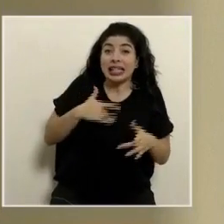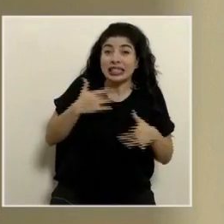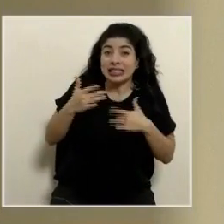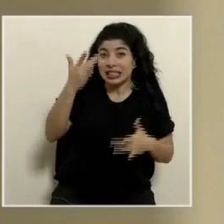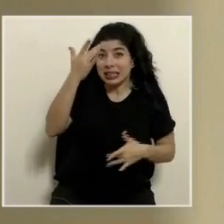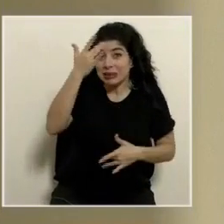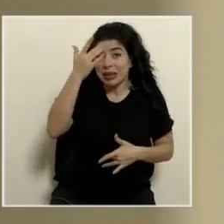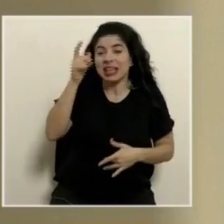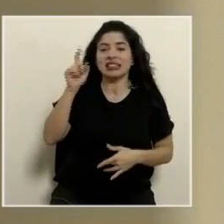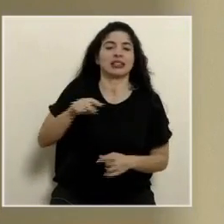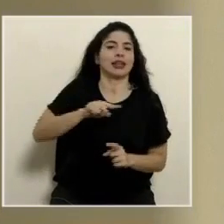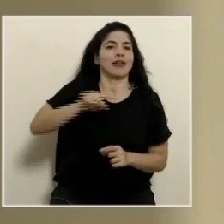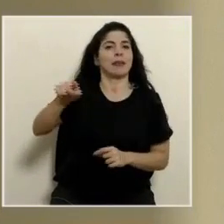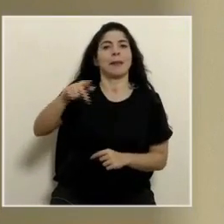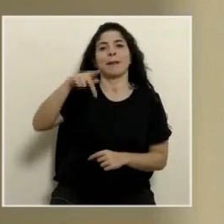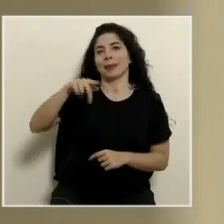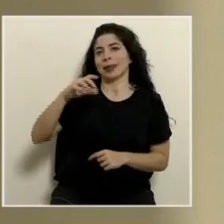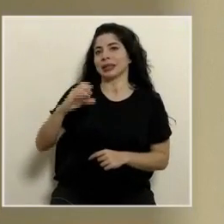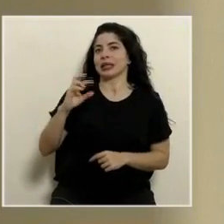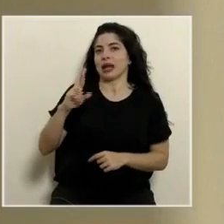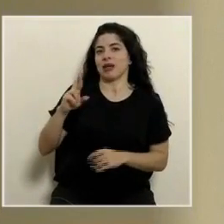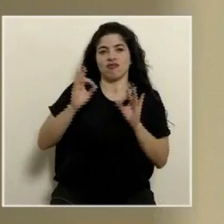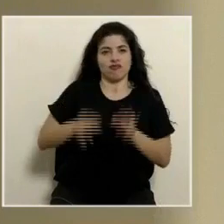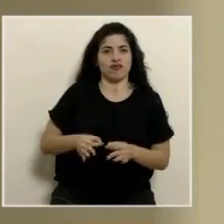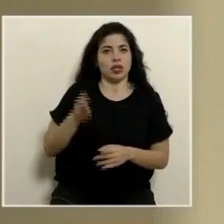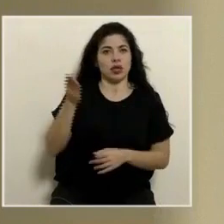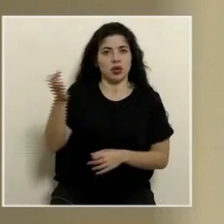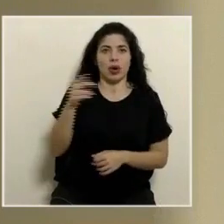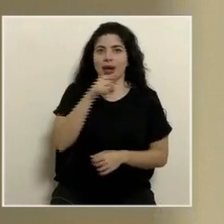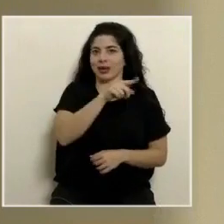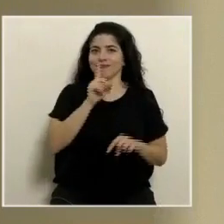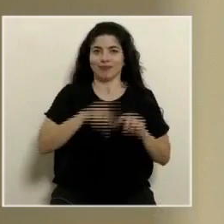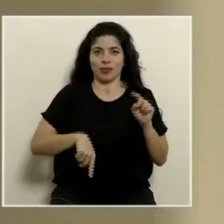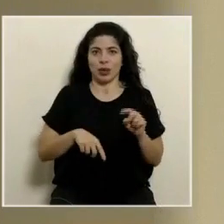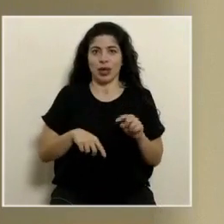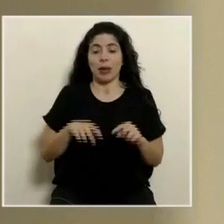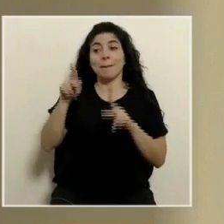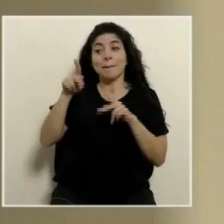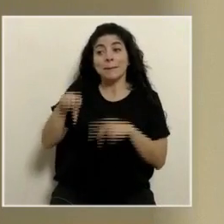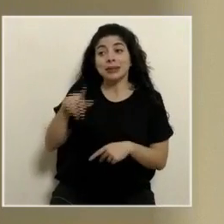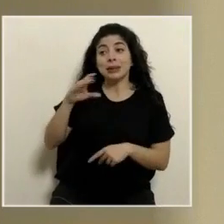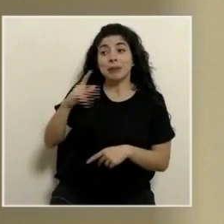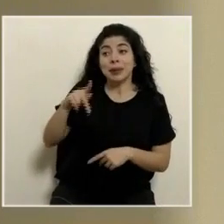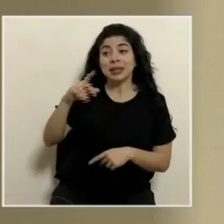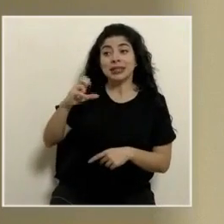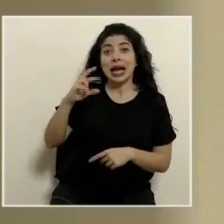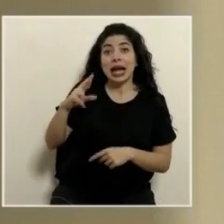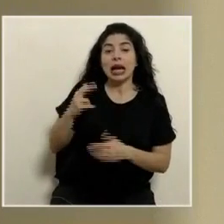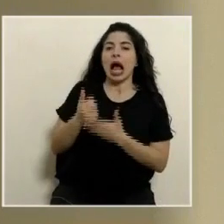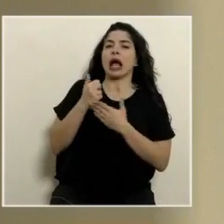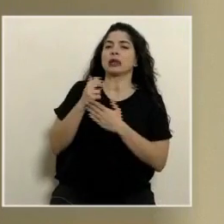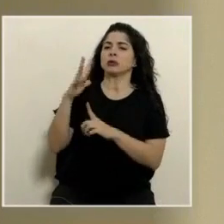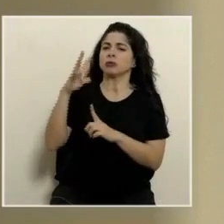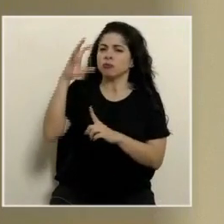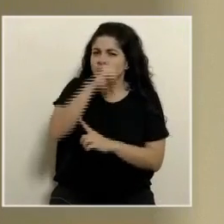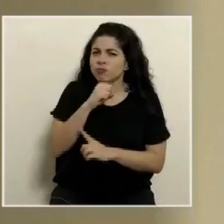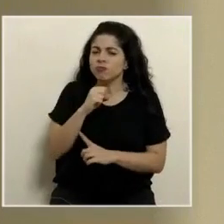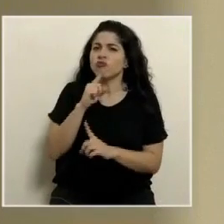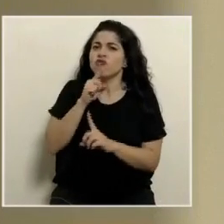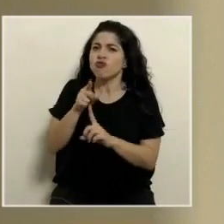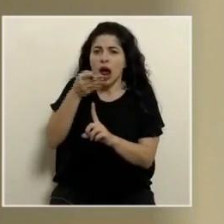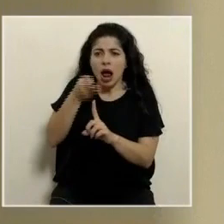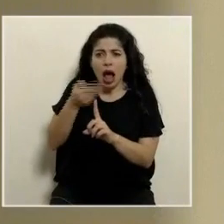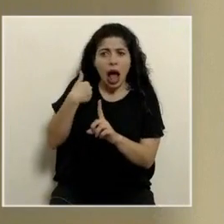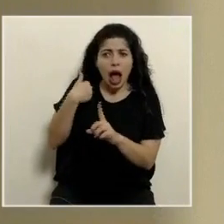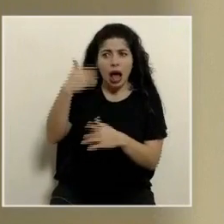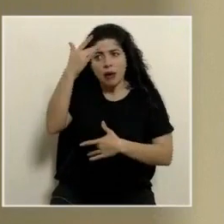la PCR para poder tener esa persona adecuadamente captada y para poder ponerla en la cuarentena